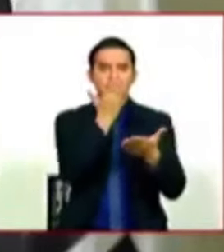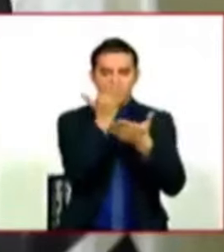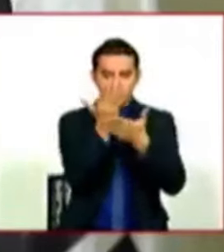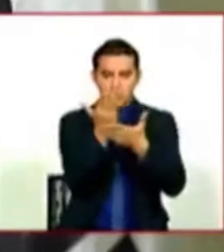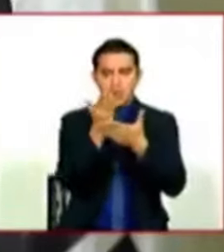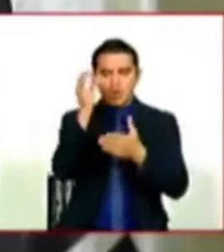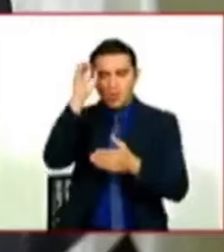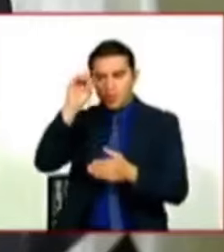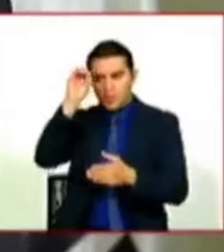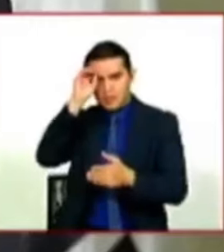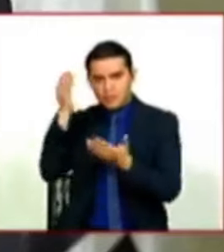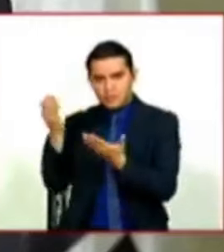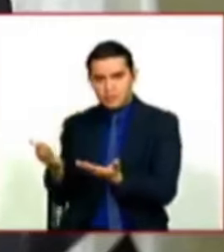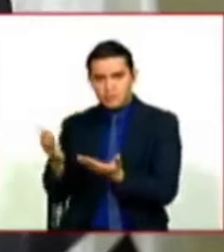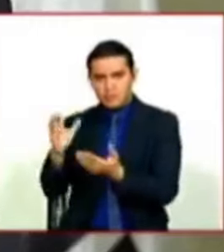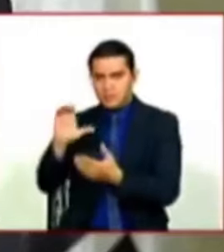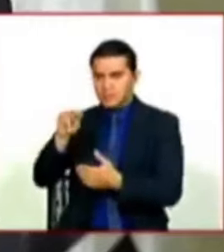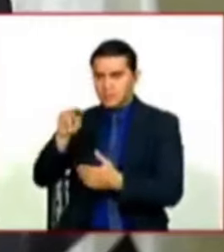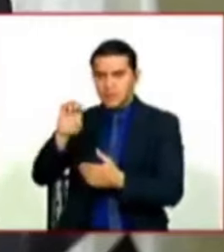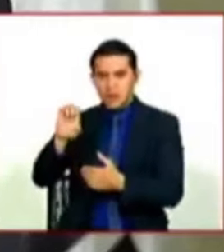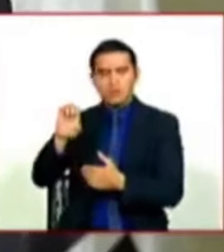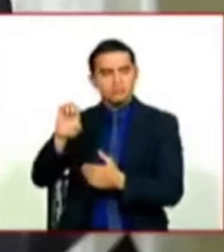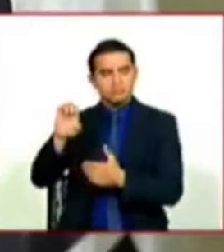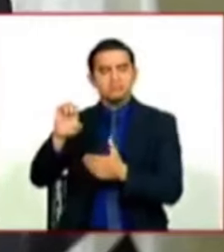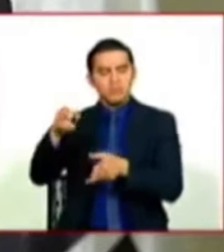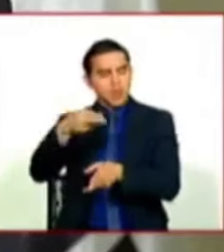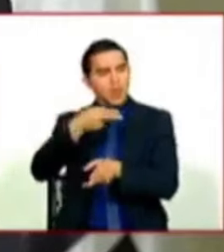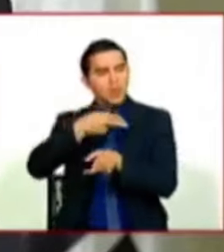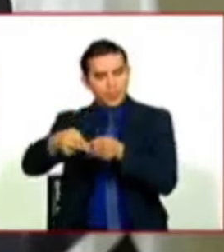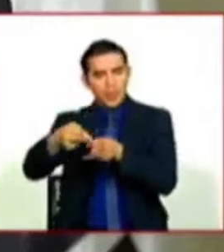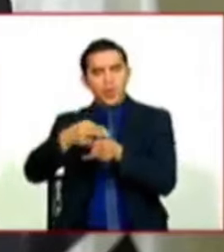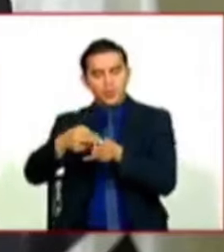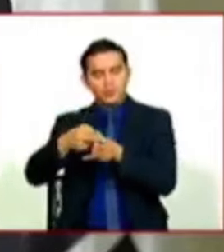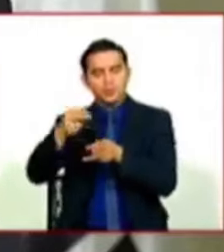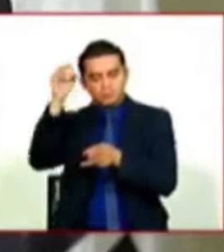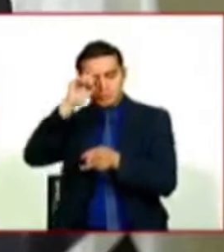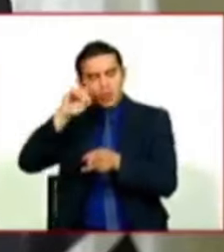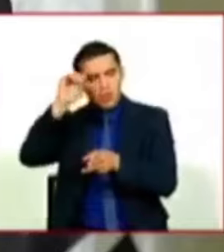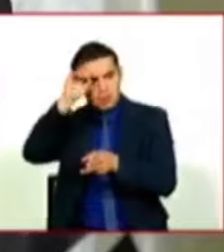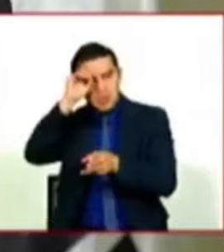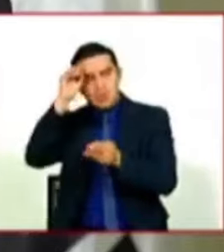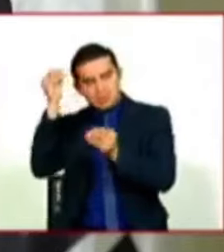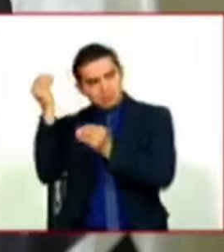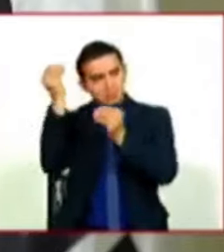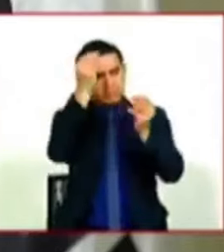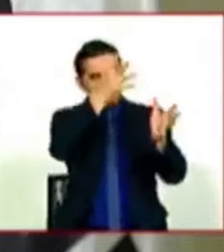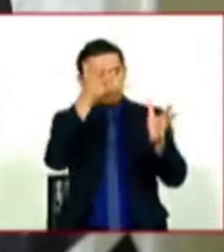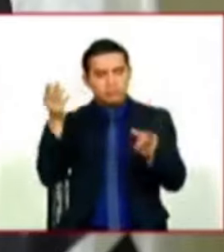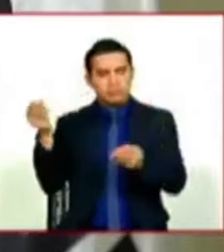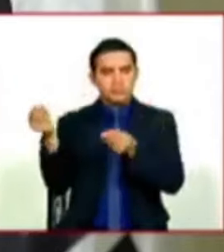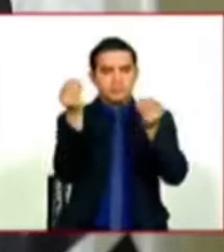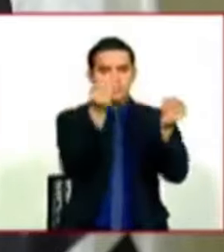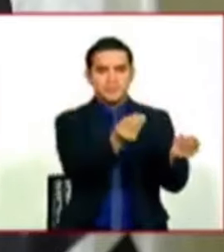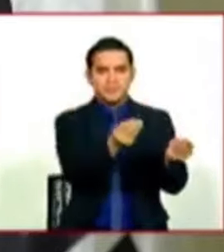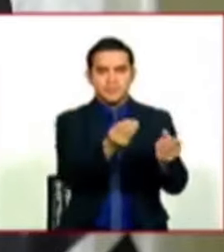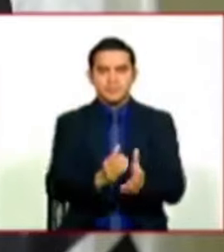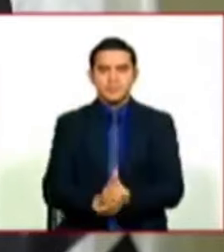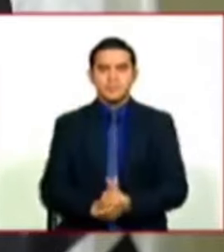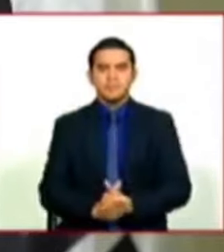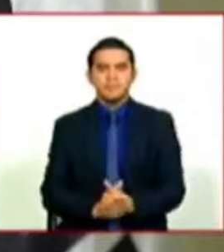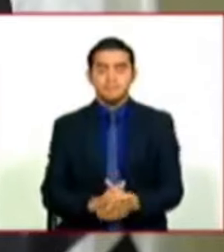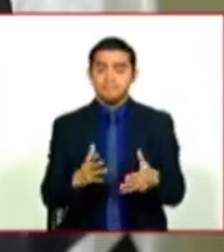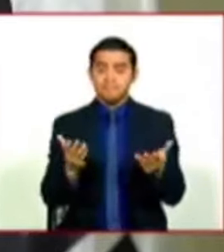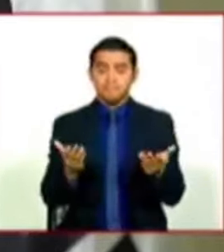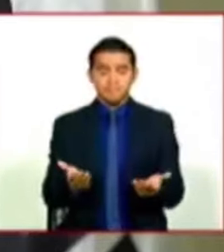del CNE, que en las próximas horas remitirá la opinión referida. Si bien la